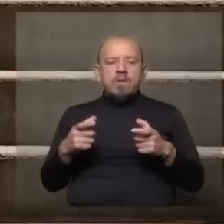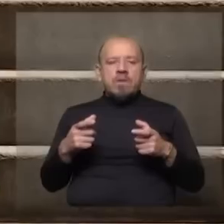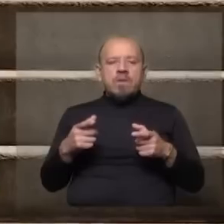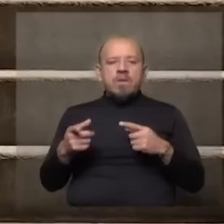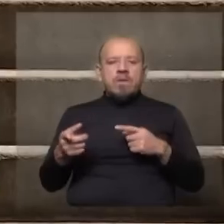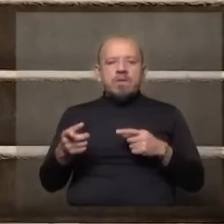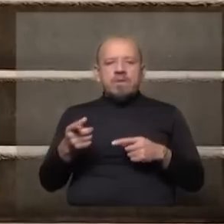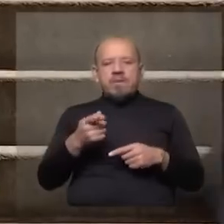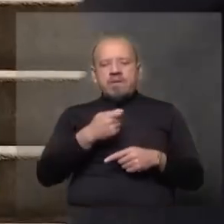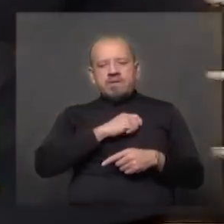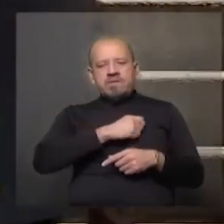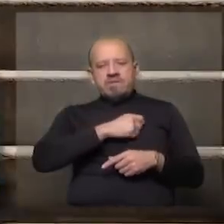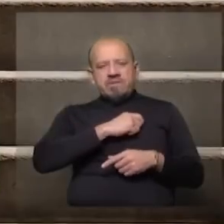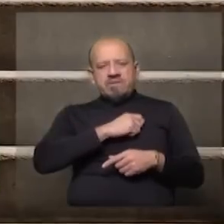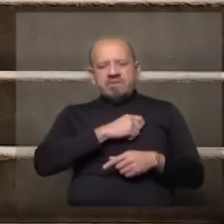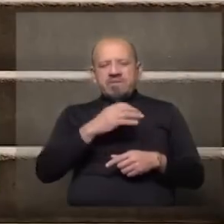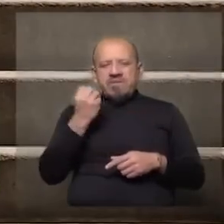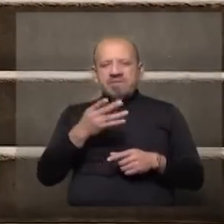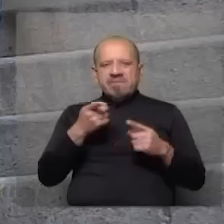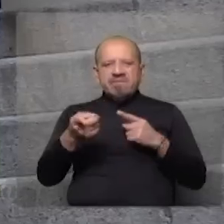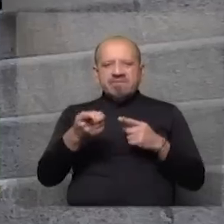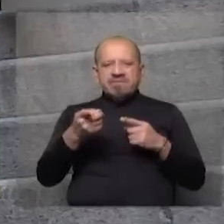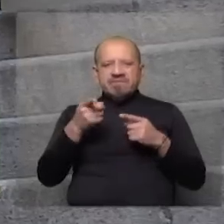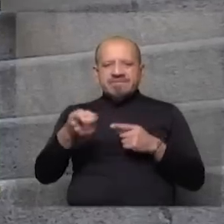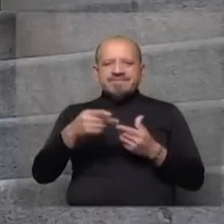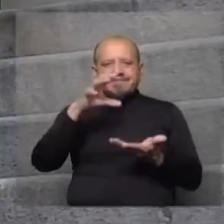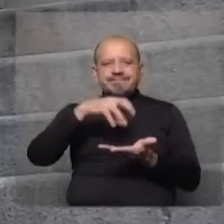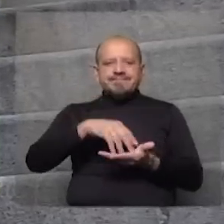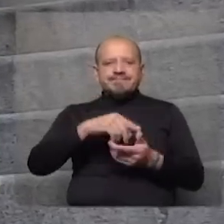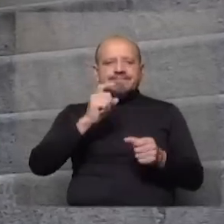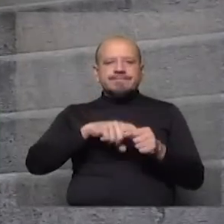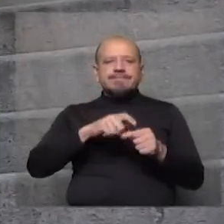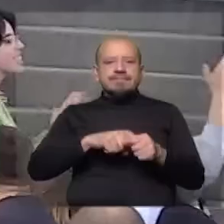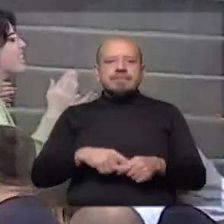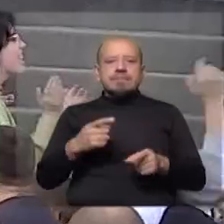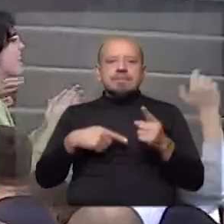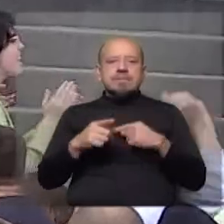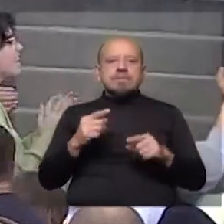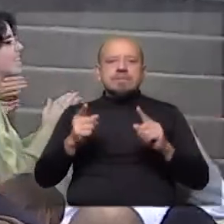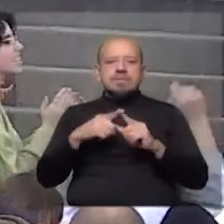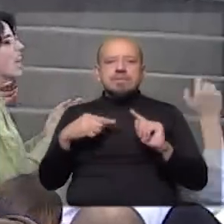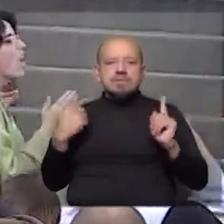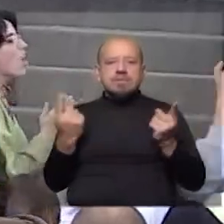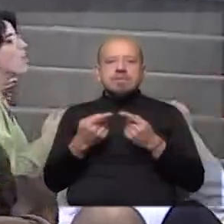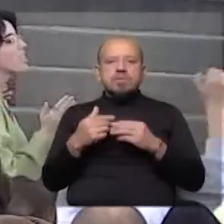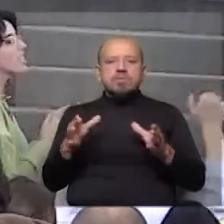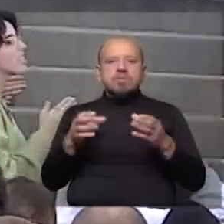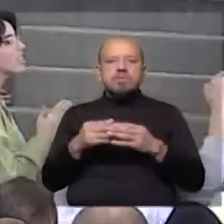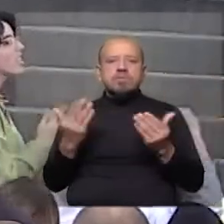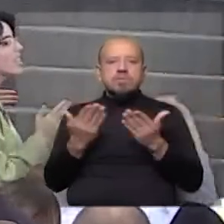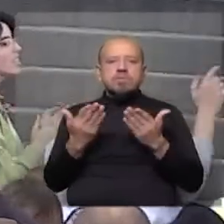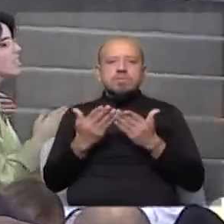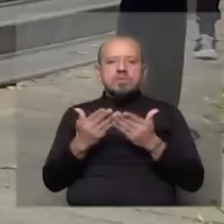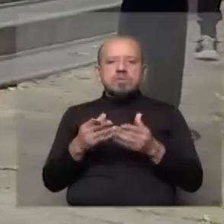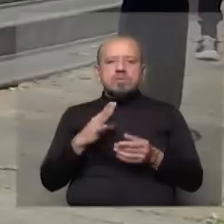planteó por qué había sido suprimido ese salón gremial pero que del colectivo de los estudiantes surgió que